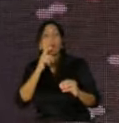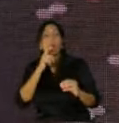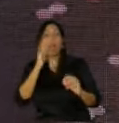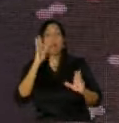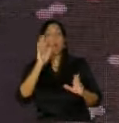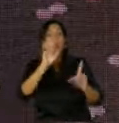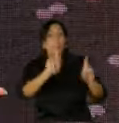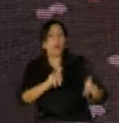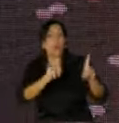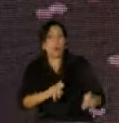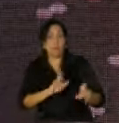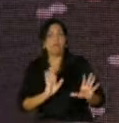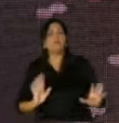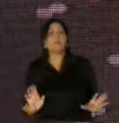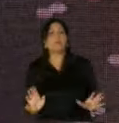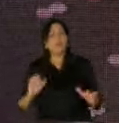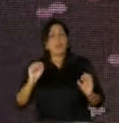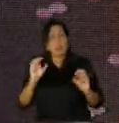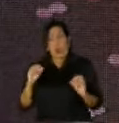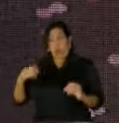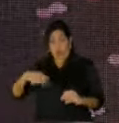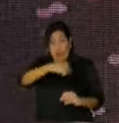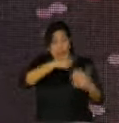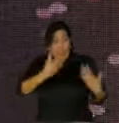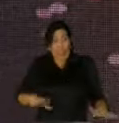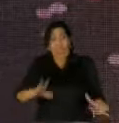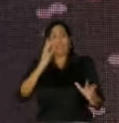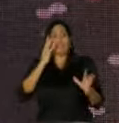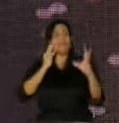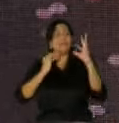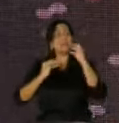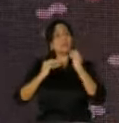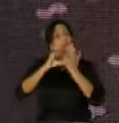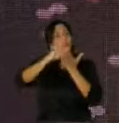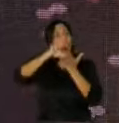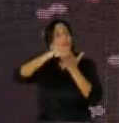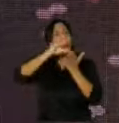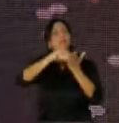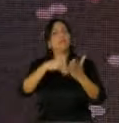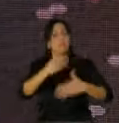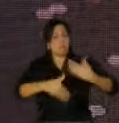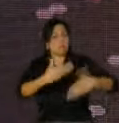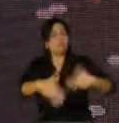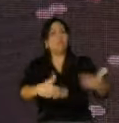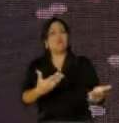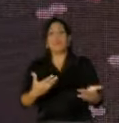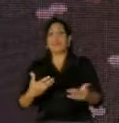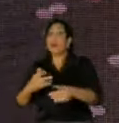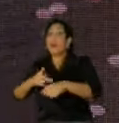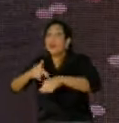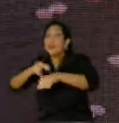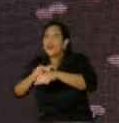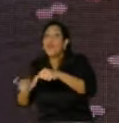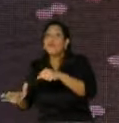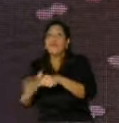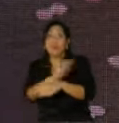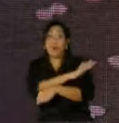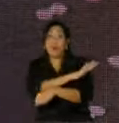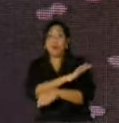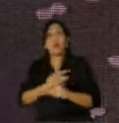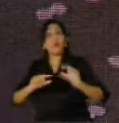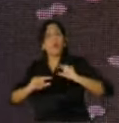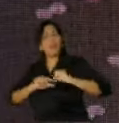es bueno que utilicen a todo el mundo que tengan disponible, porque esto es algo que está abarcando todo Puerto Rico, y en la Guardia